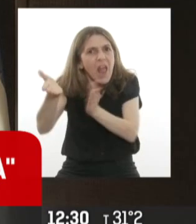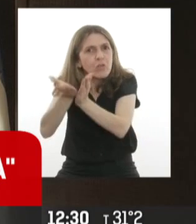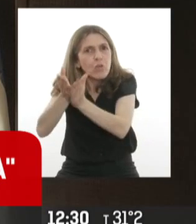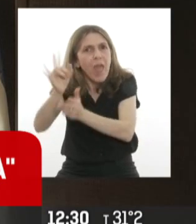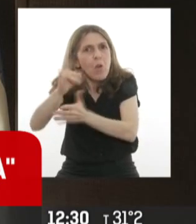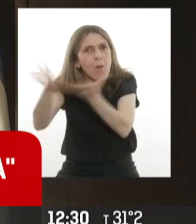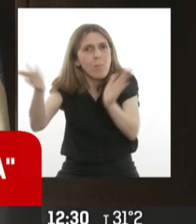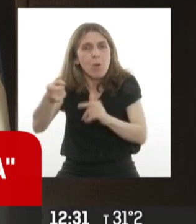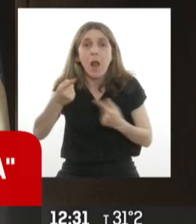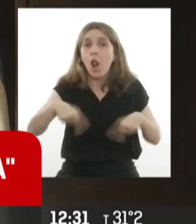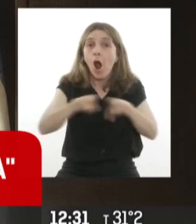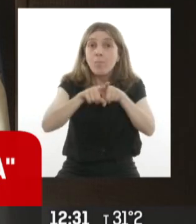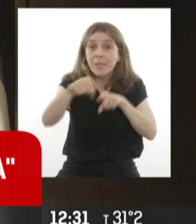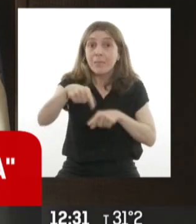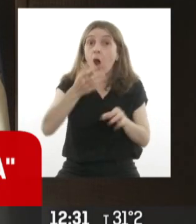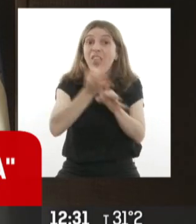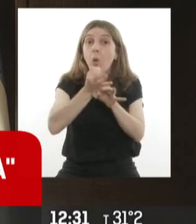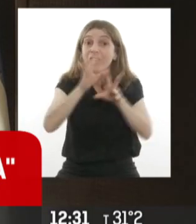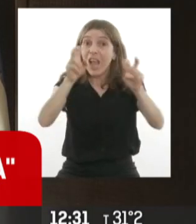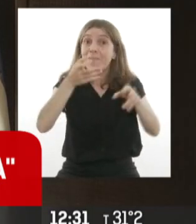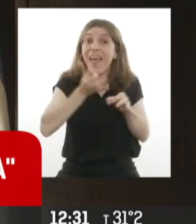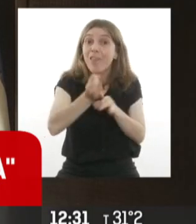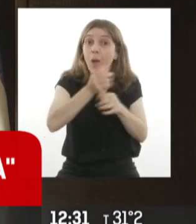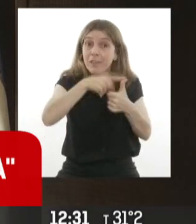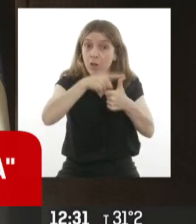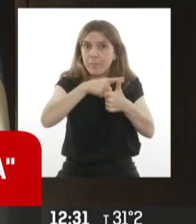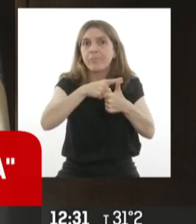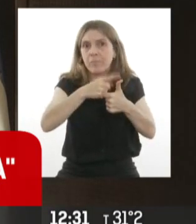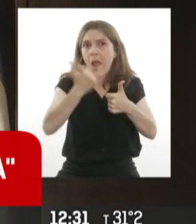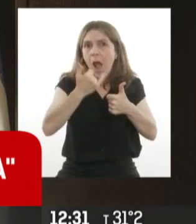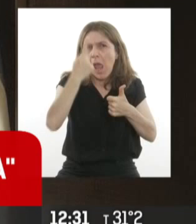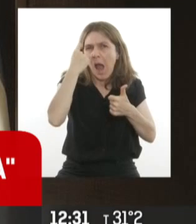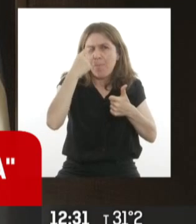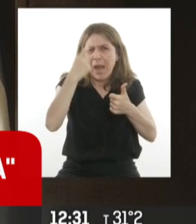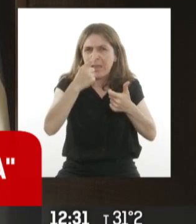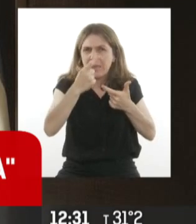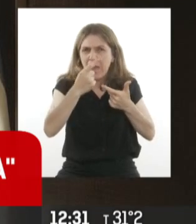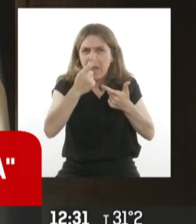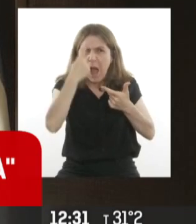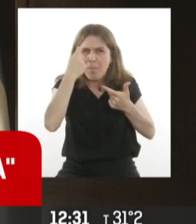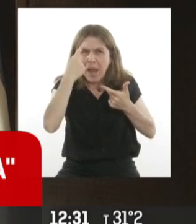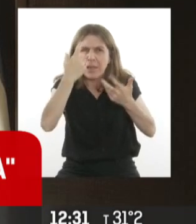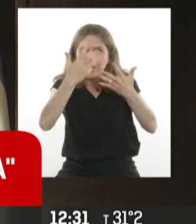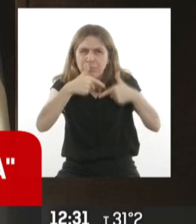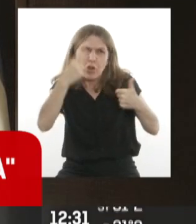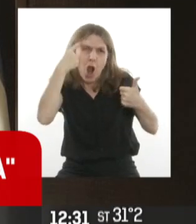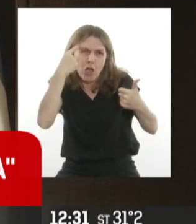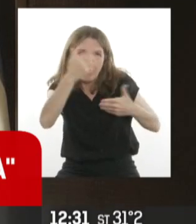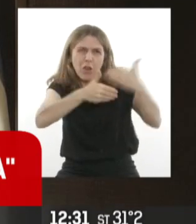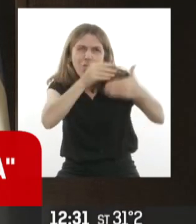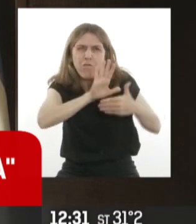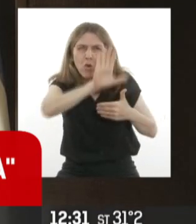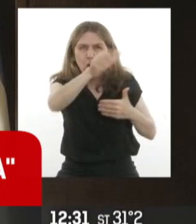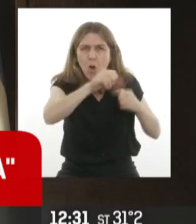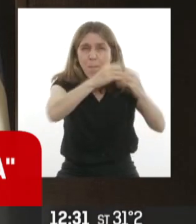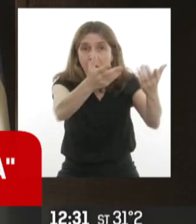Así como nos pasa con la educación, que es donde está el futuro, en el conocimiento. Nosotros venimos